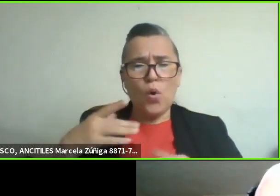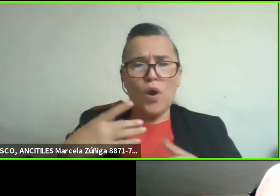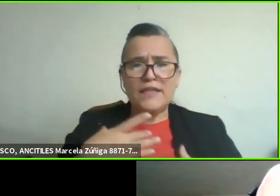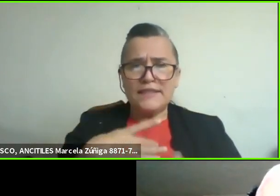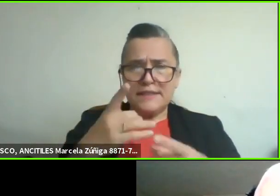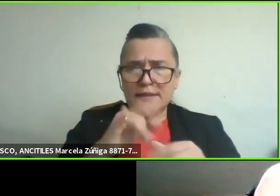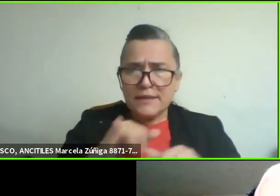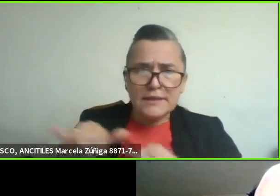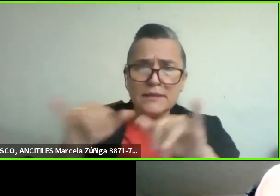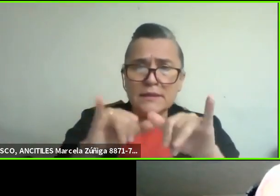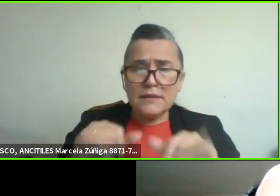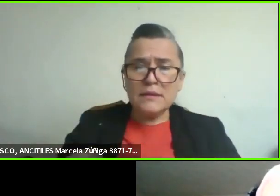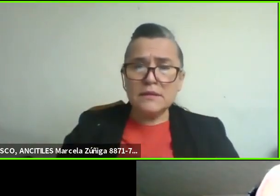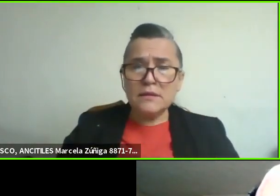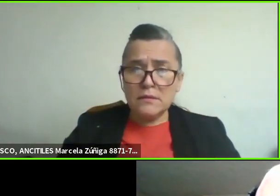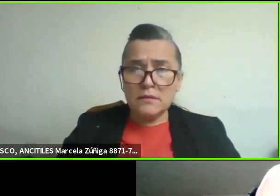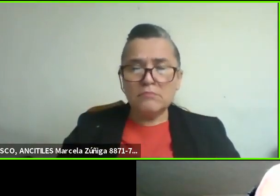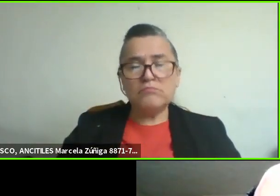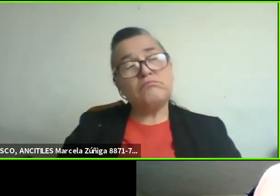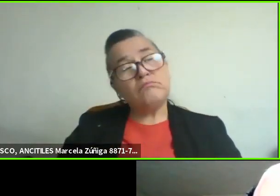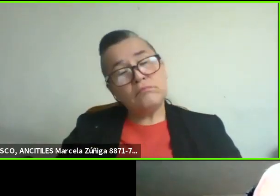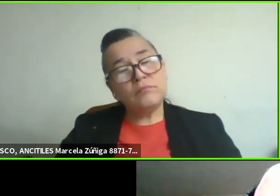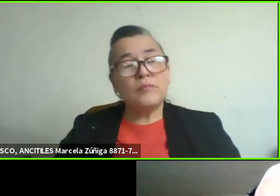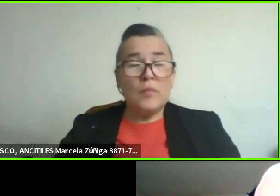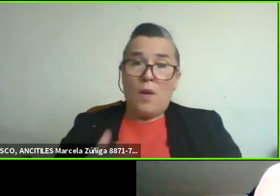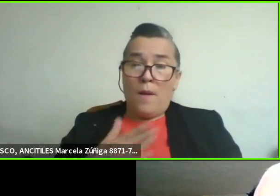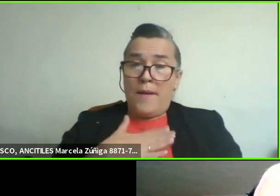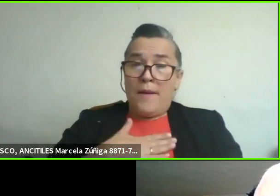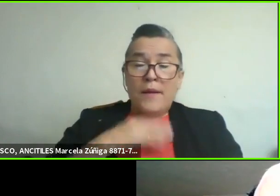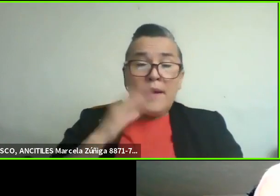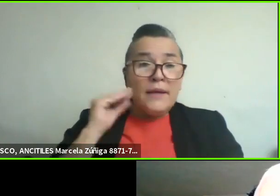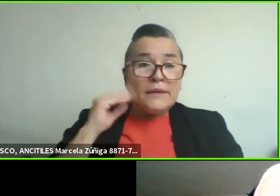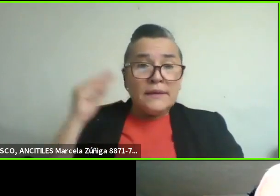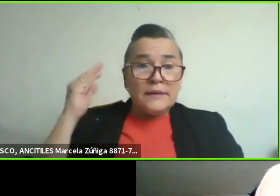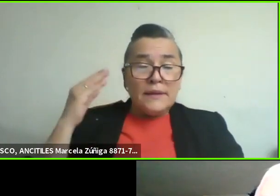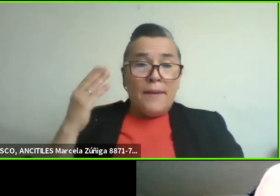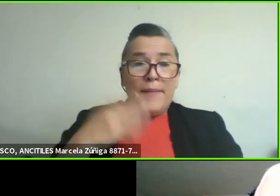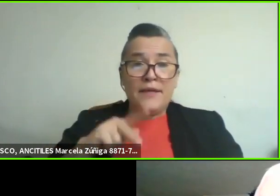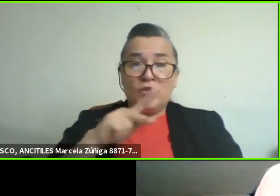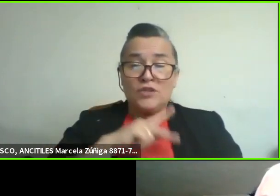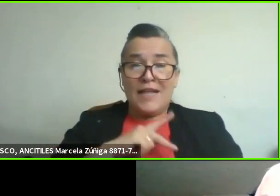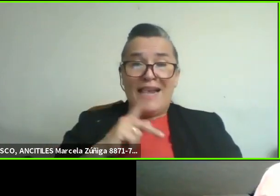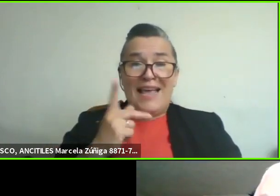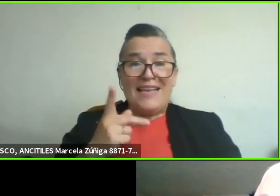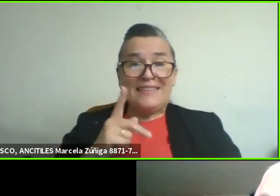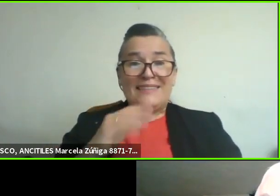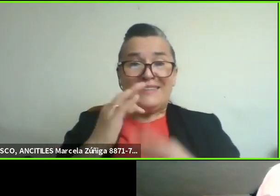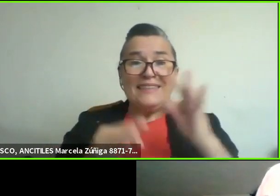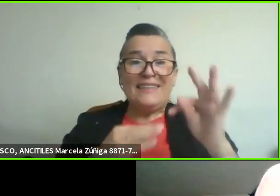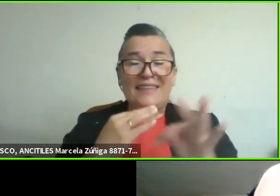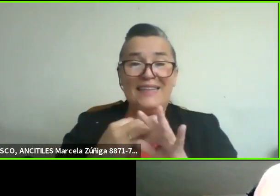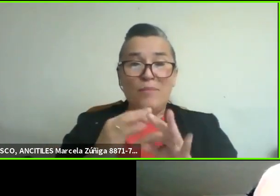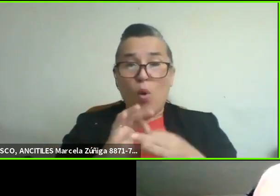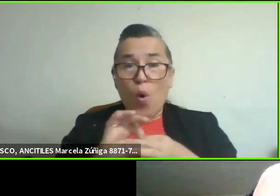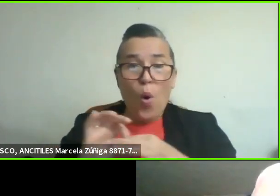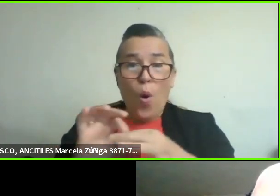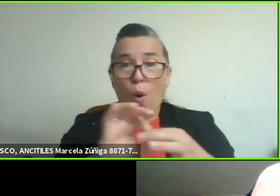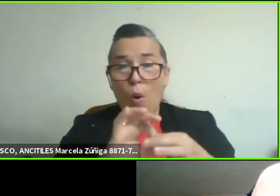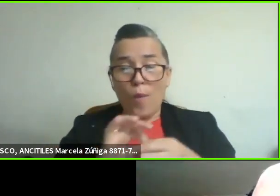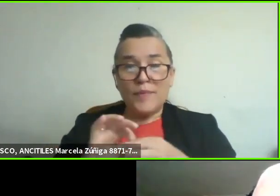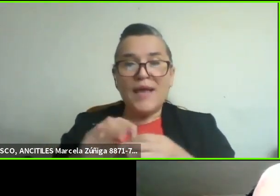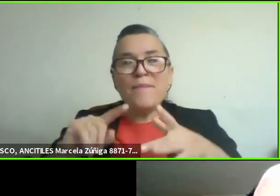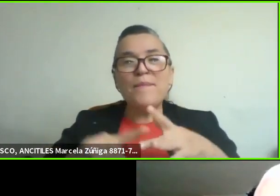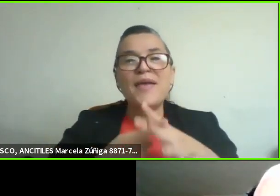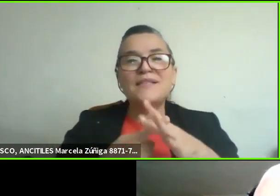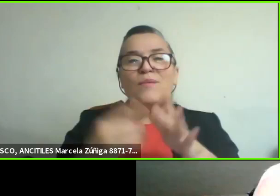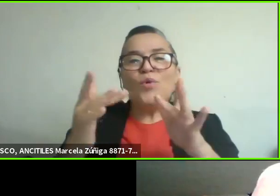personal como mencionaron en la presentación este tipo de cooperación es casi siempre empieza por contactos de tipo personal por